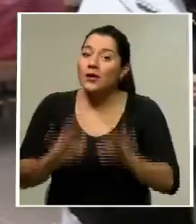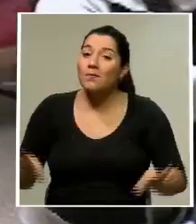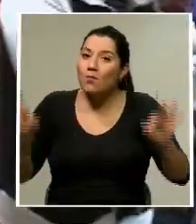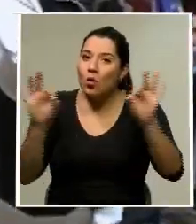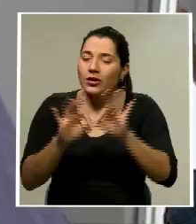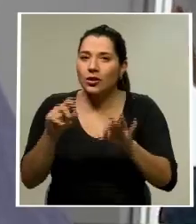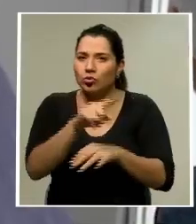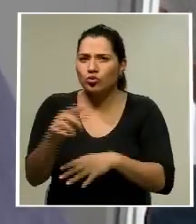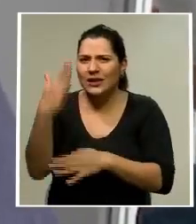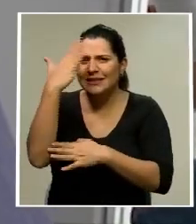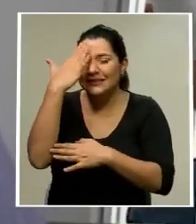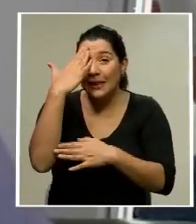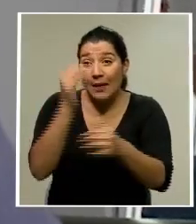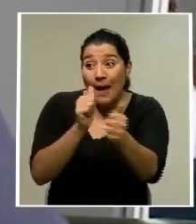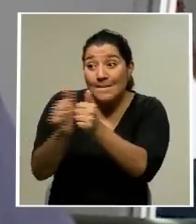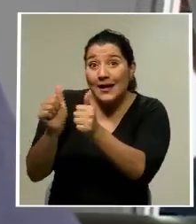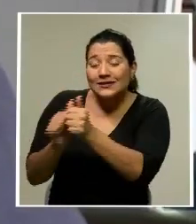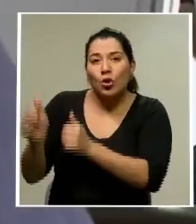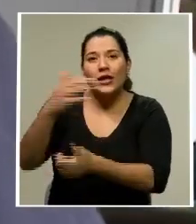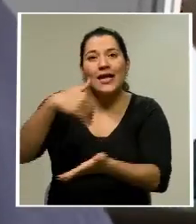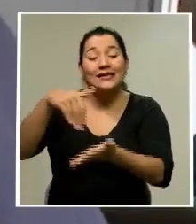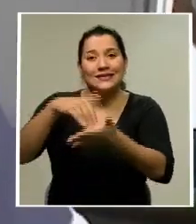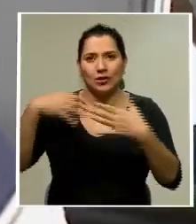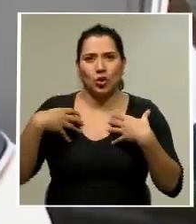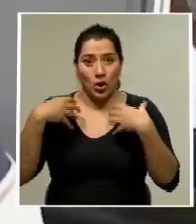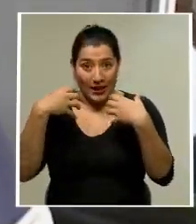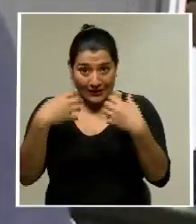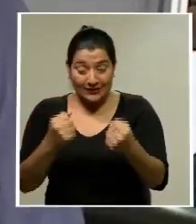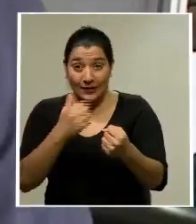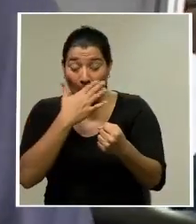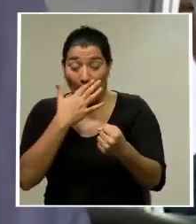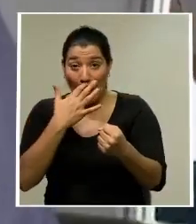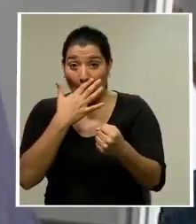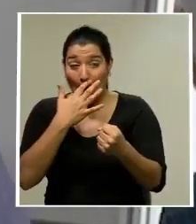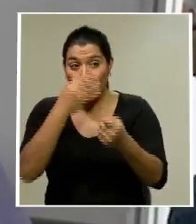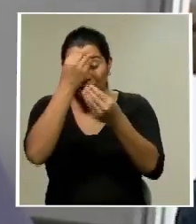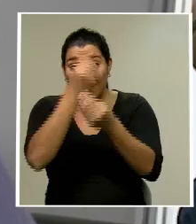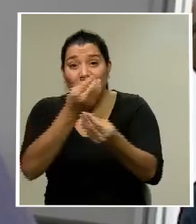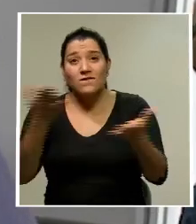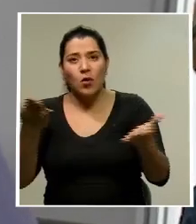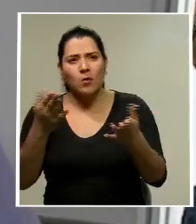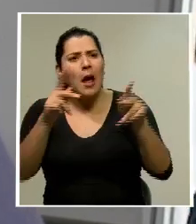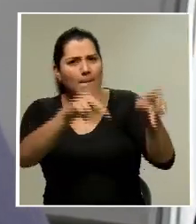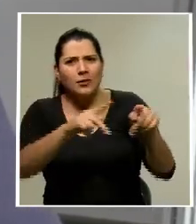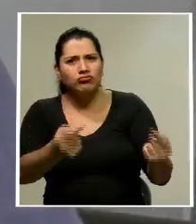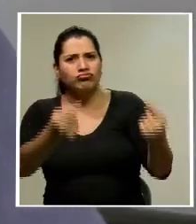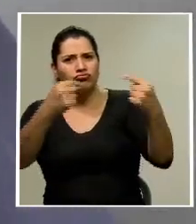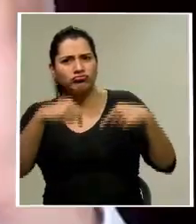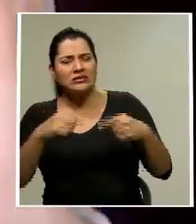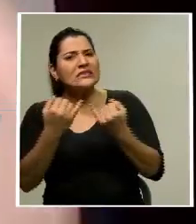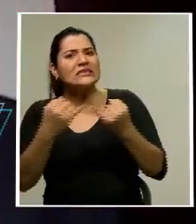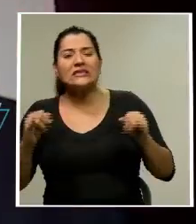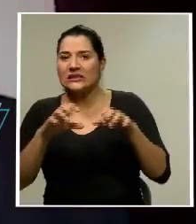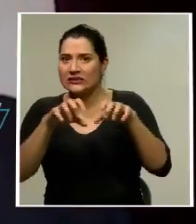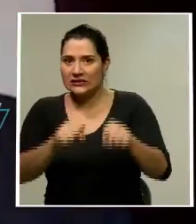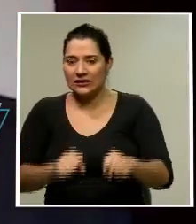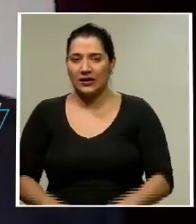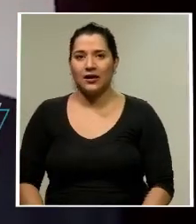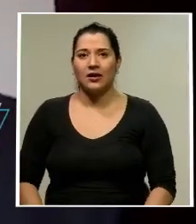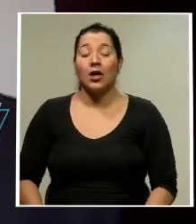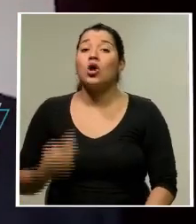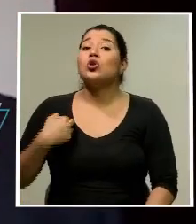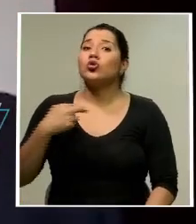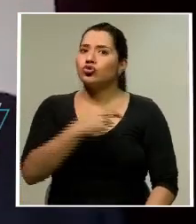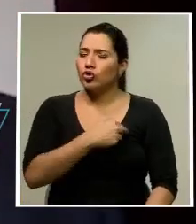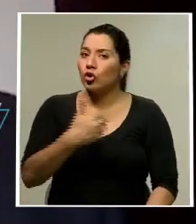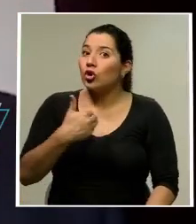que en la mayoría de los centros de salud se está informando que esta población podrá asistir sin cita previa. Nosotros